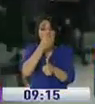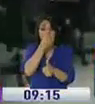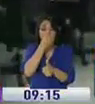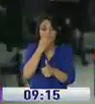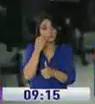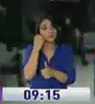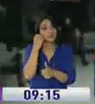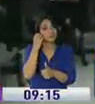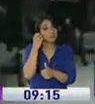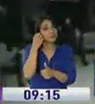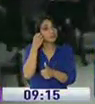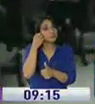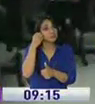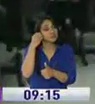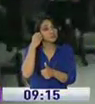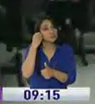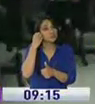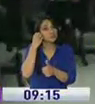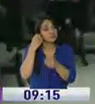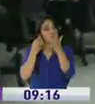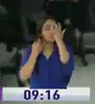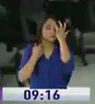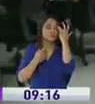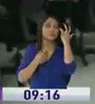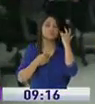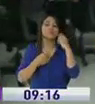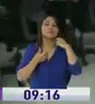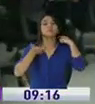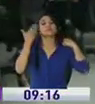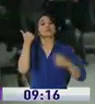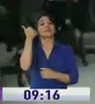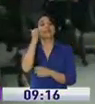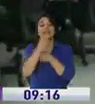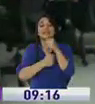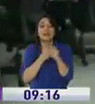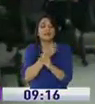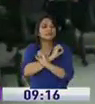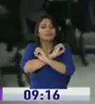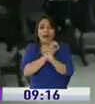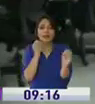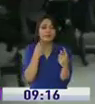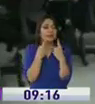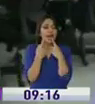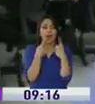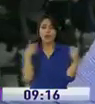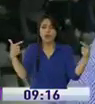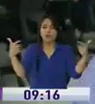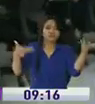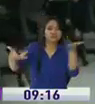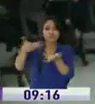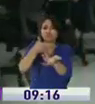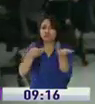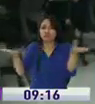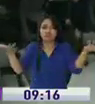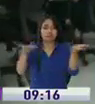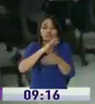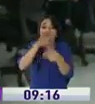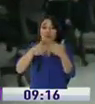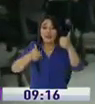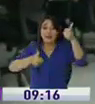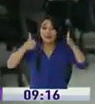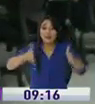todo cuando desde hace 10 años no han hablado conjuntamente todos los candidatos